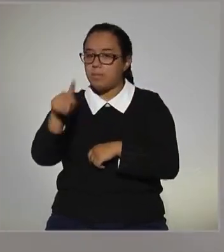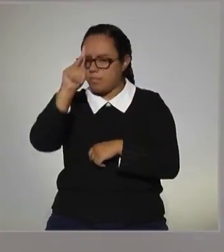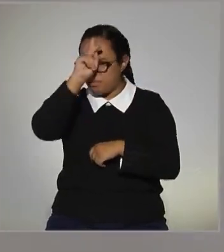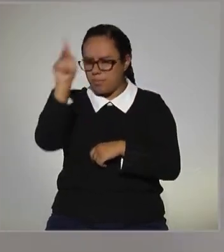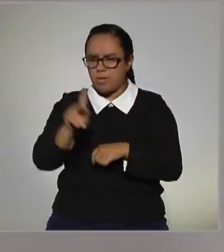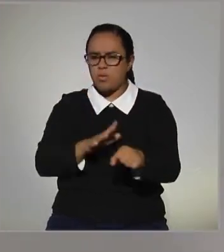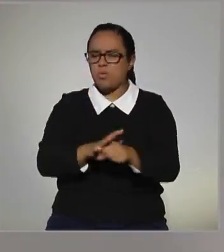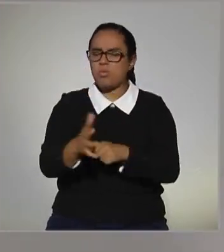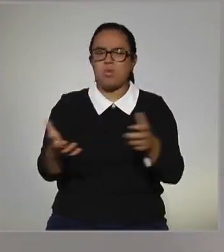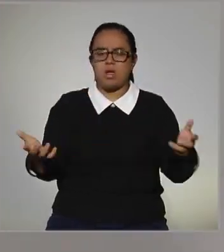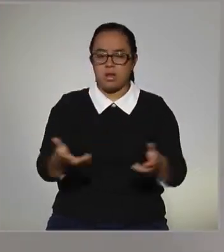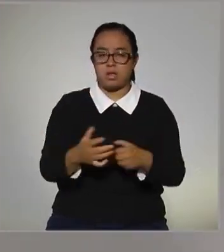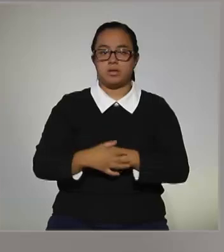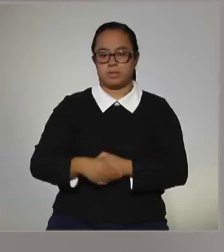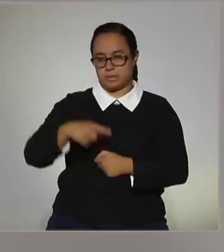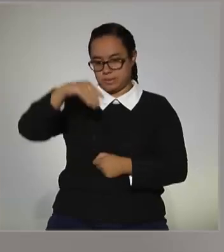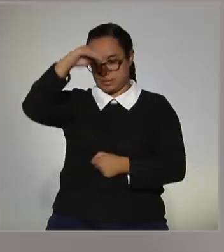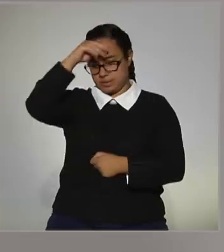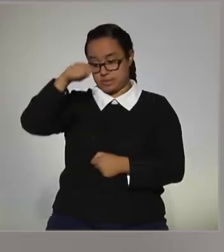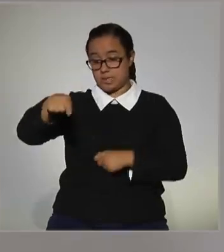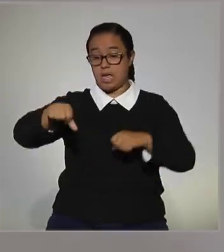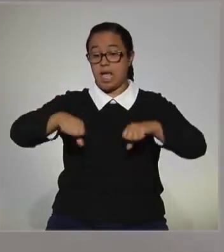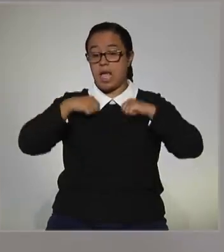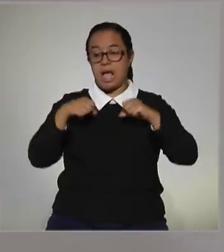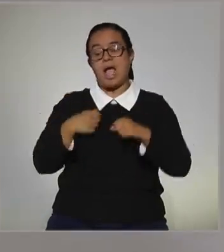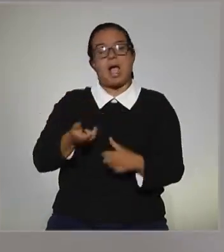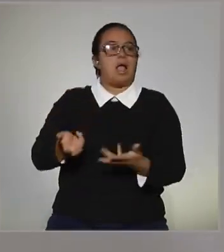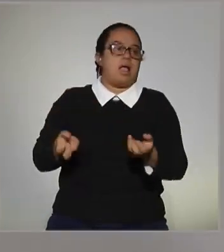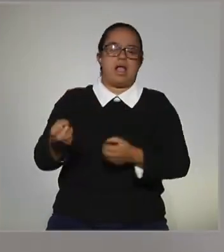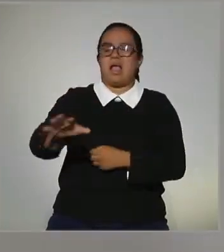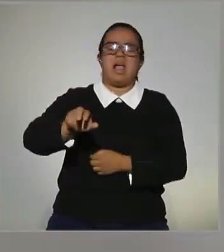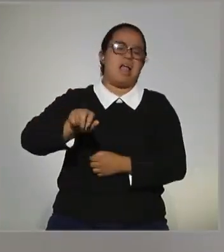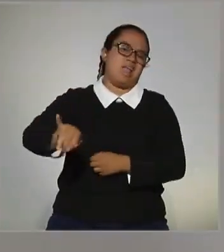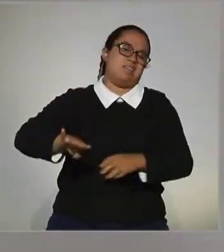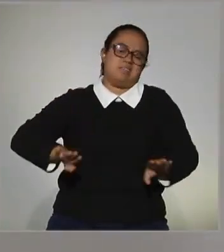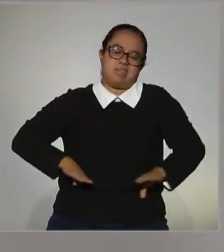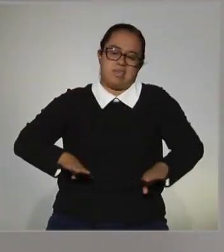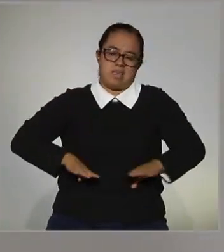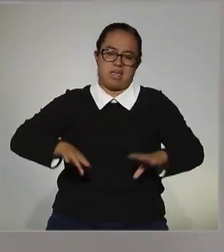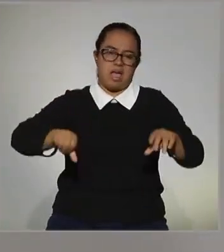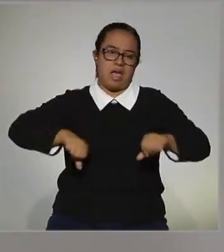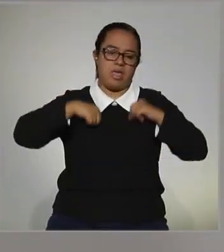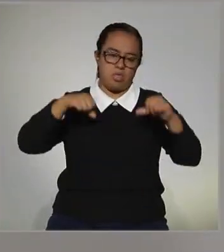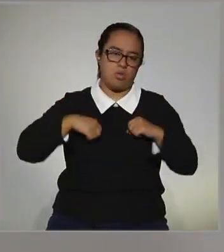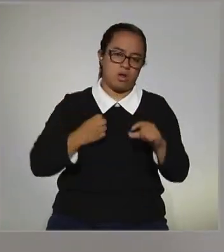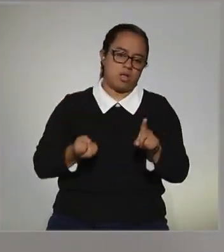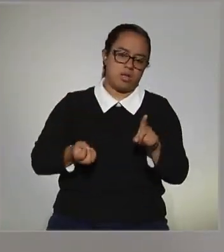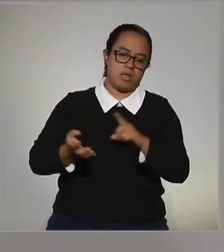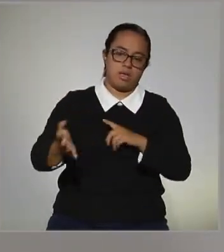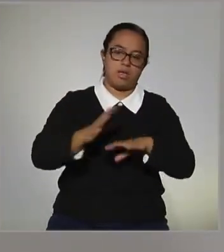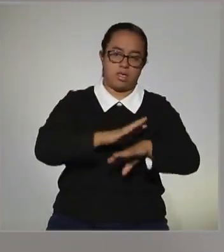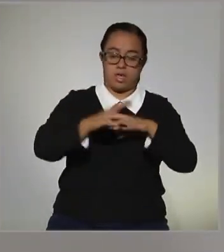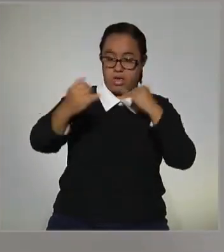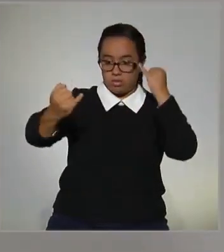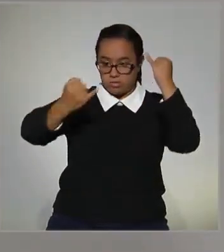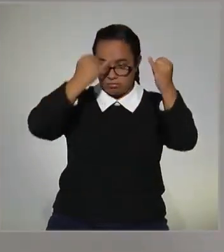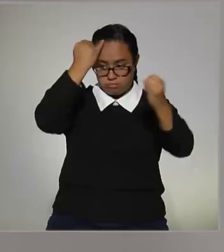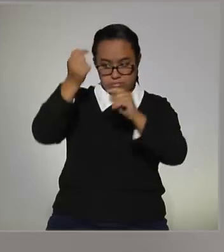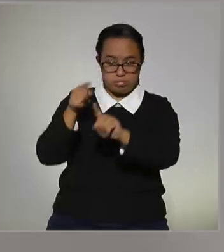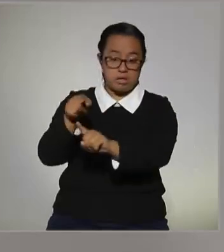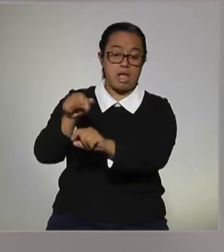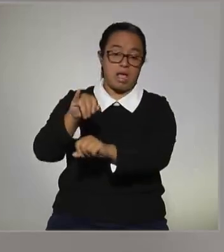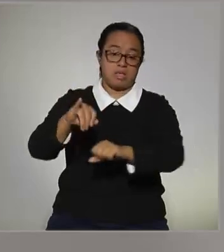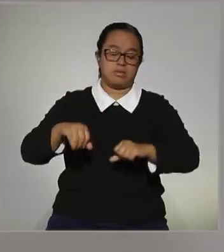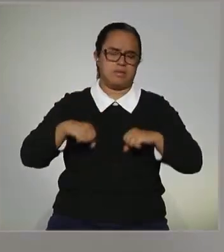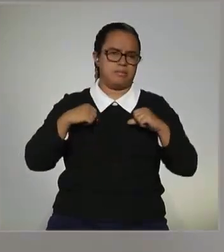es categorizar o catalogar a los adolescentes como es que es un adolescente y entonces ya hay toda una serie como de estereotipos alrededor de la idea de lo que